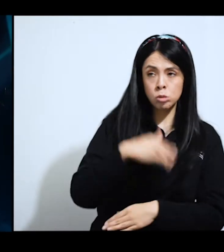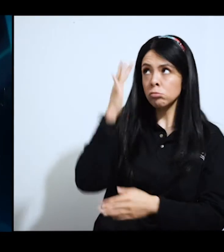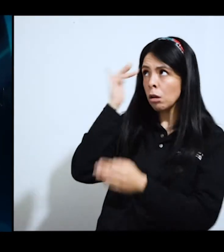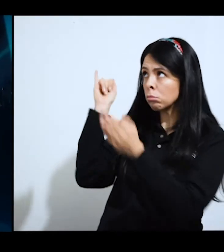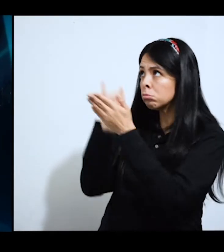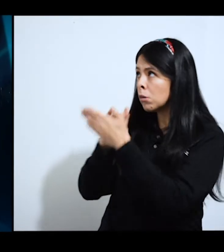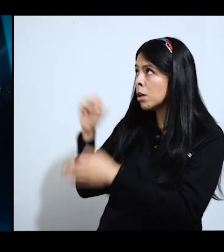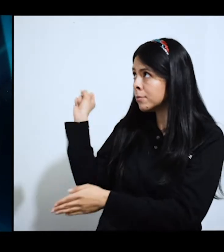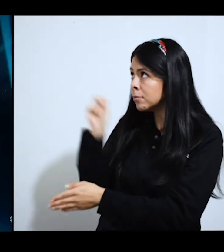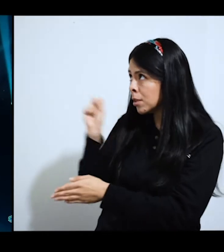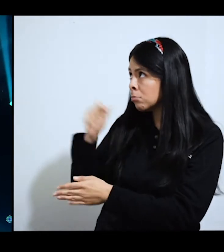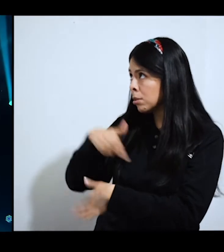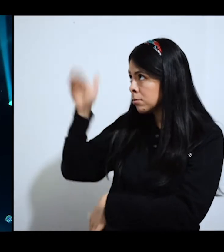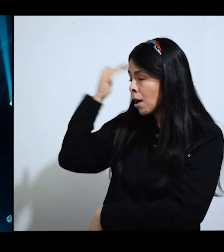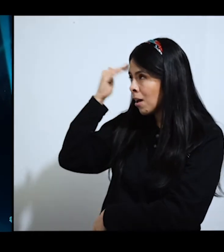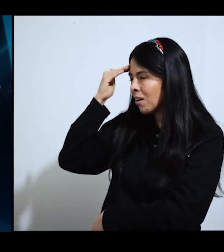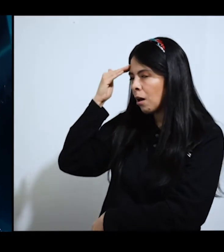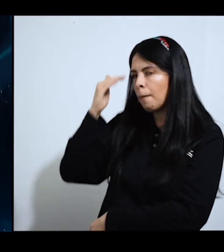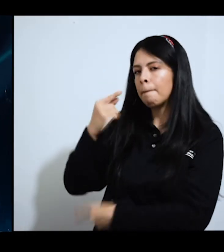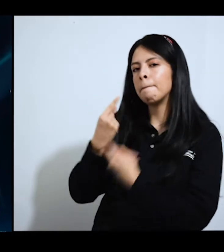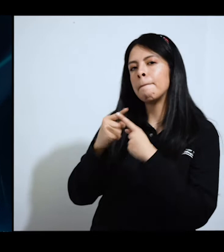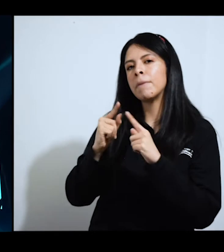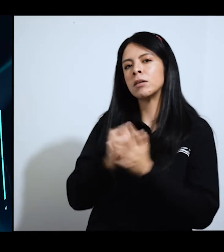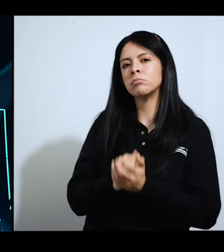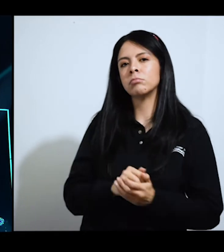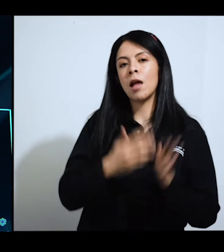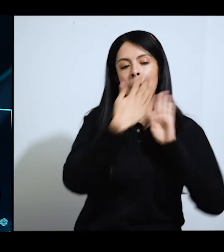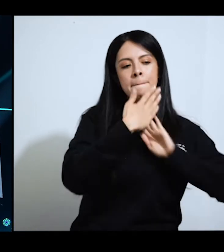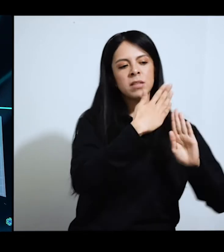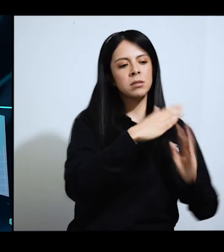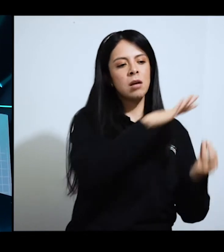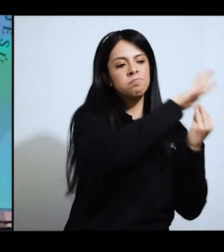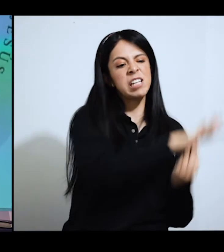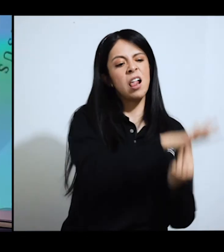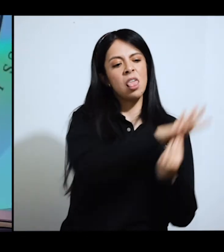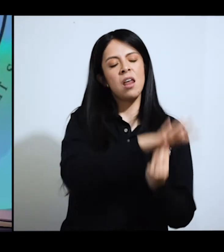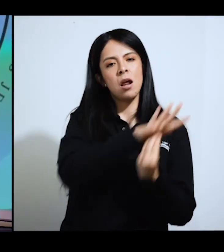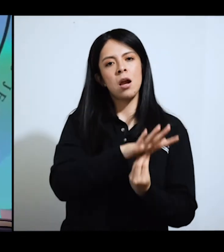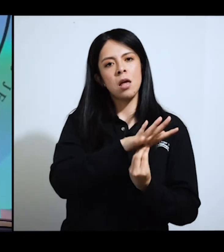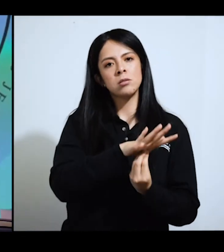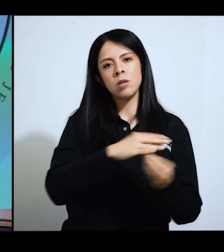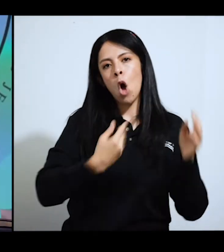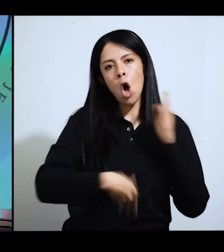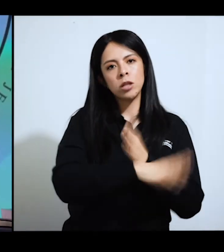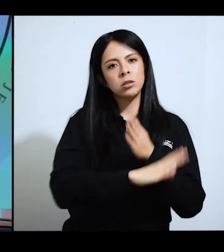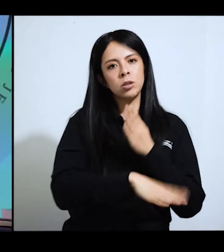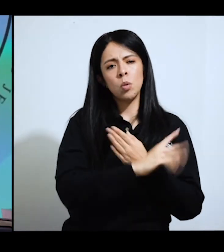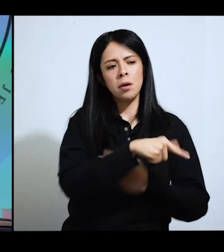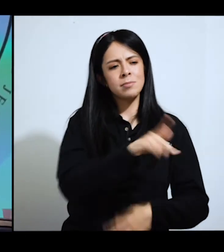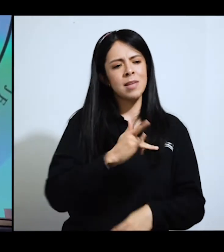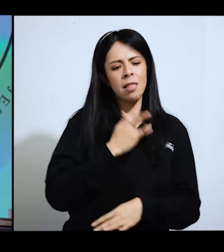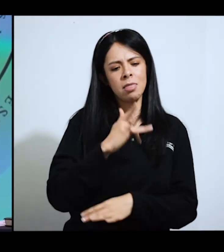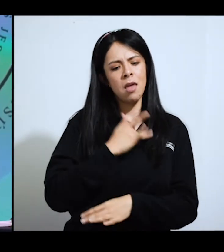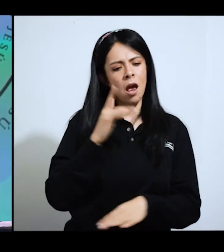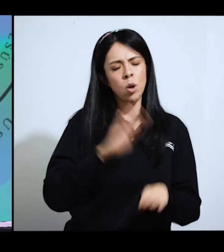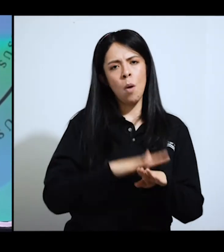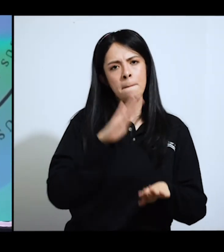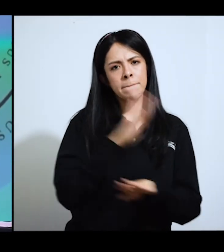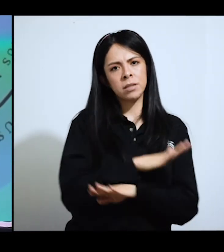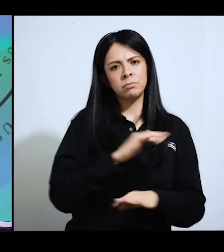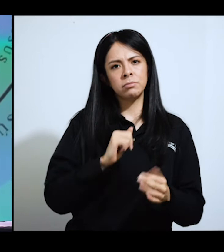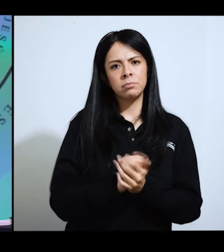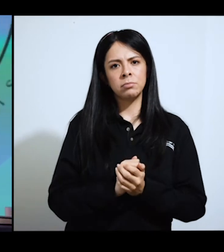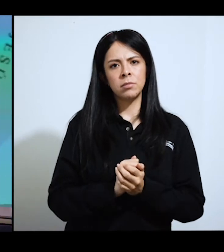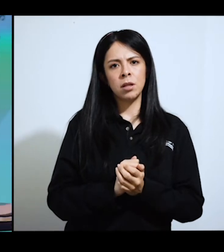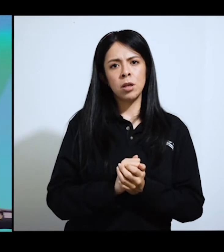esa presencia en algunas de estas personas que los hacía sentirse culpables. Y esa es la razón por la cual